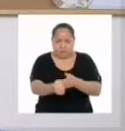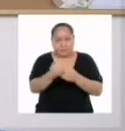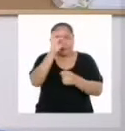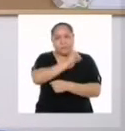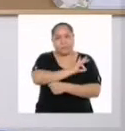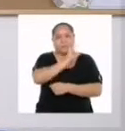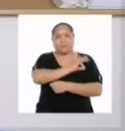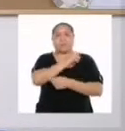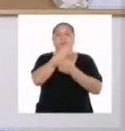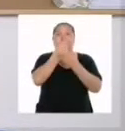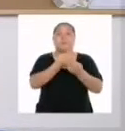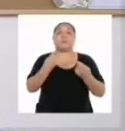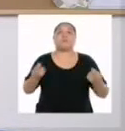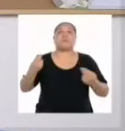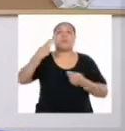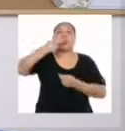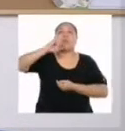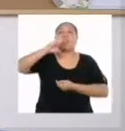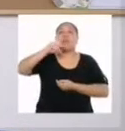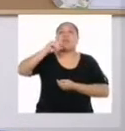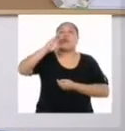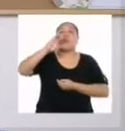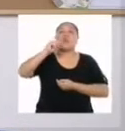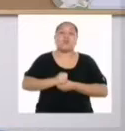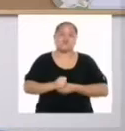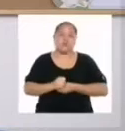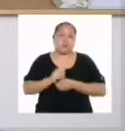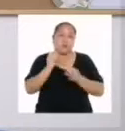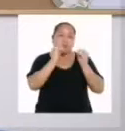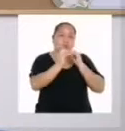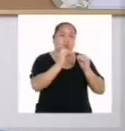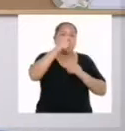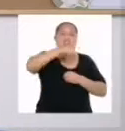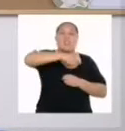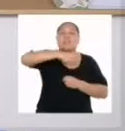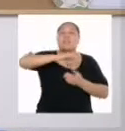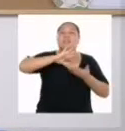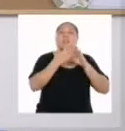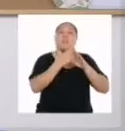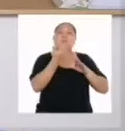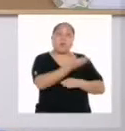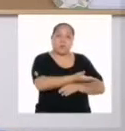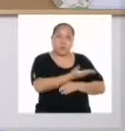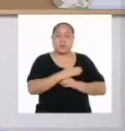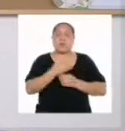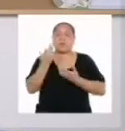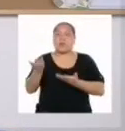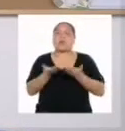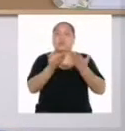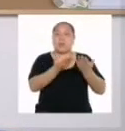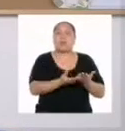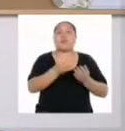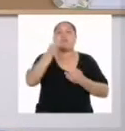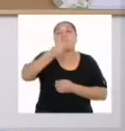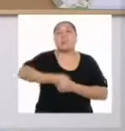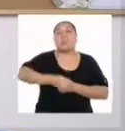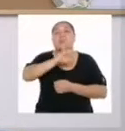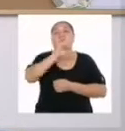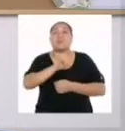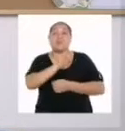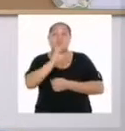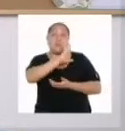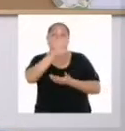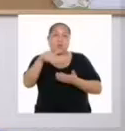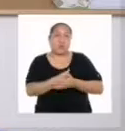al aprovechamiento de los recursos hídricos para satisfacer las necesidades de la población y asegurar su